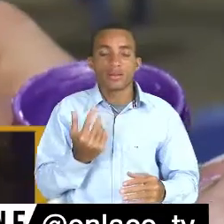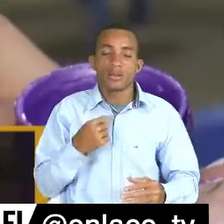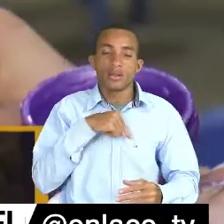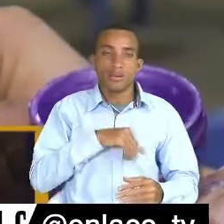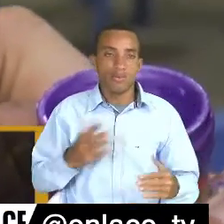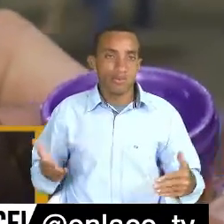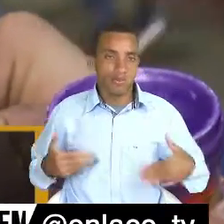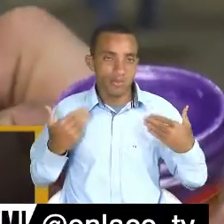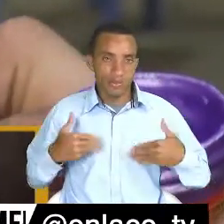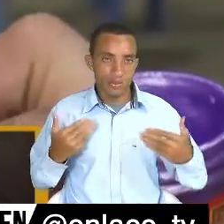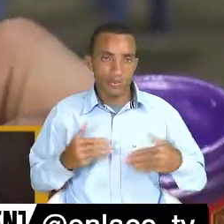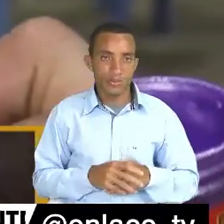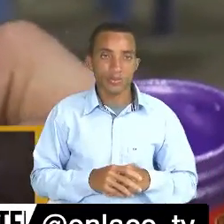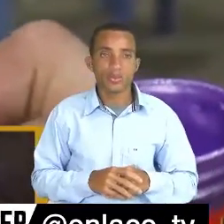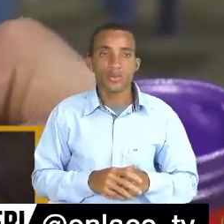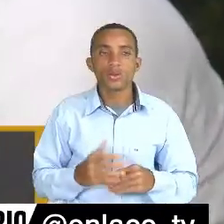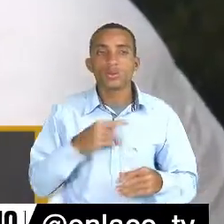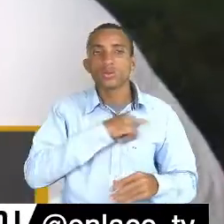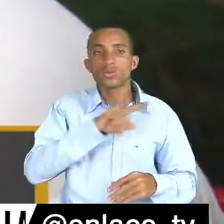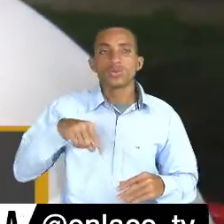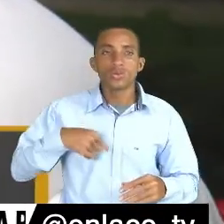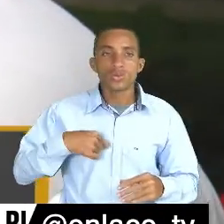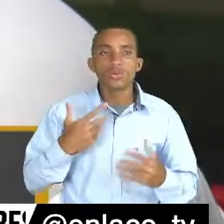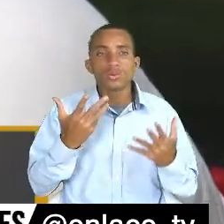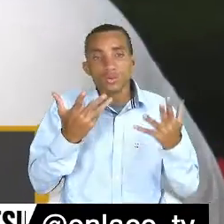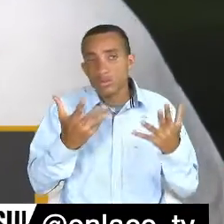estos niños. Nosotros pintamos lo que ellos quieran,